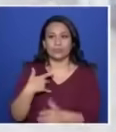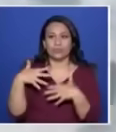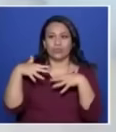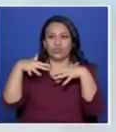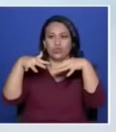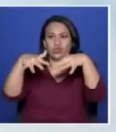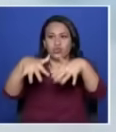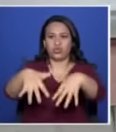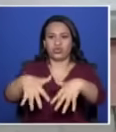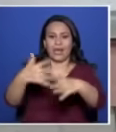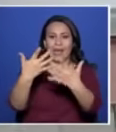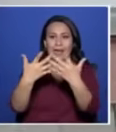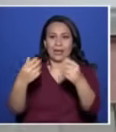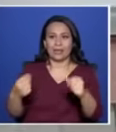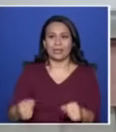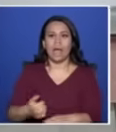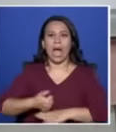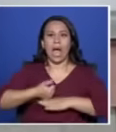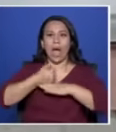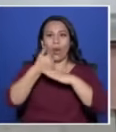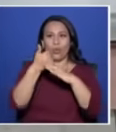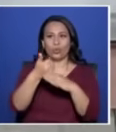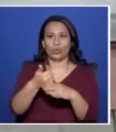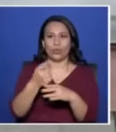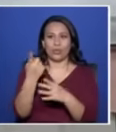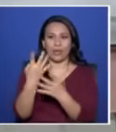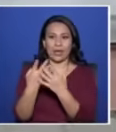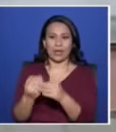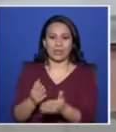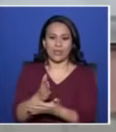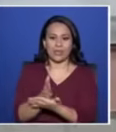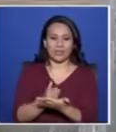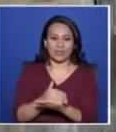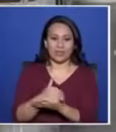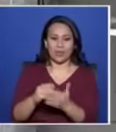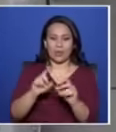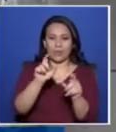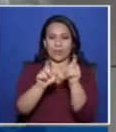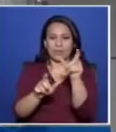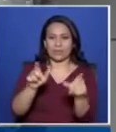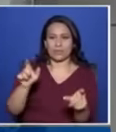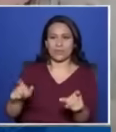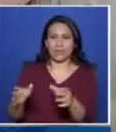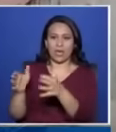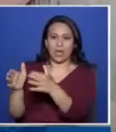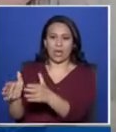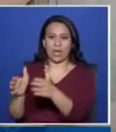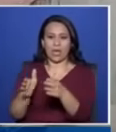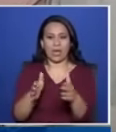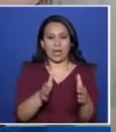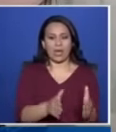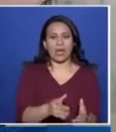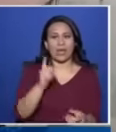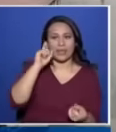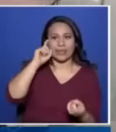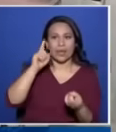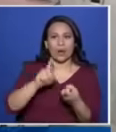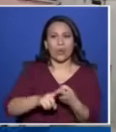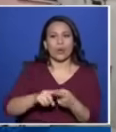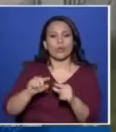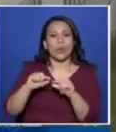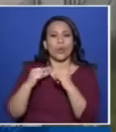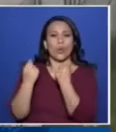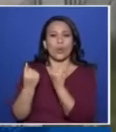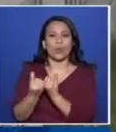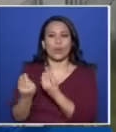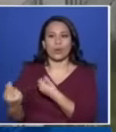y masacres carcelarias, las autoridades penitenciarias distribuyeron a los presos en pabellones y celdas de acuerdo a los grupos delincuenciales a los